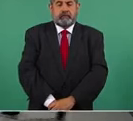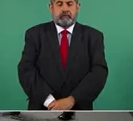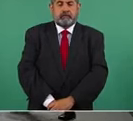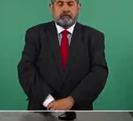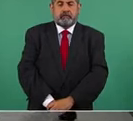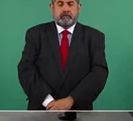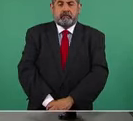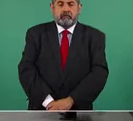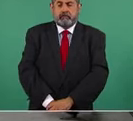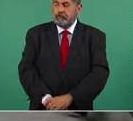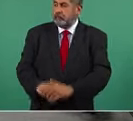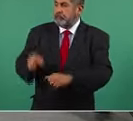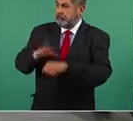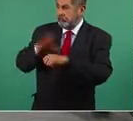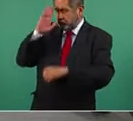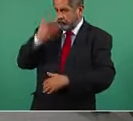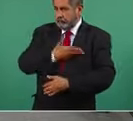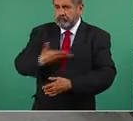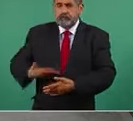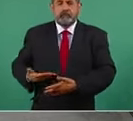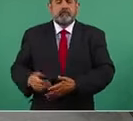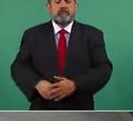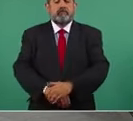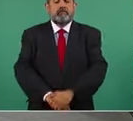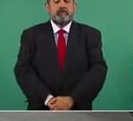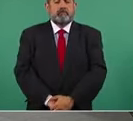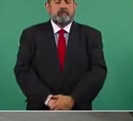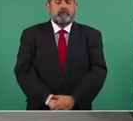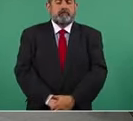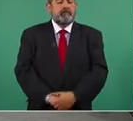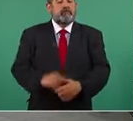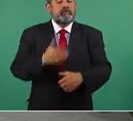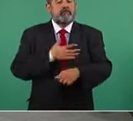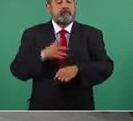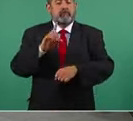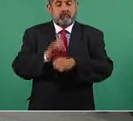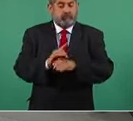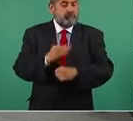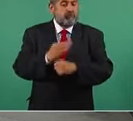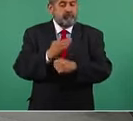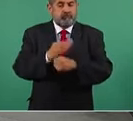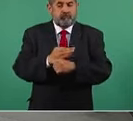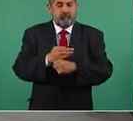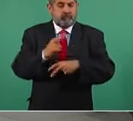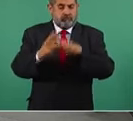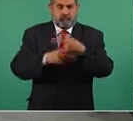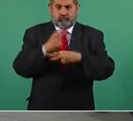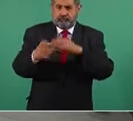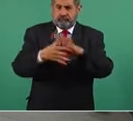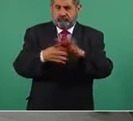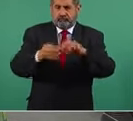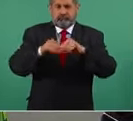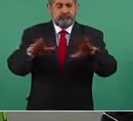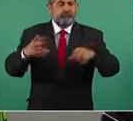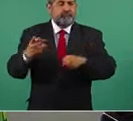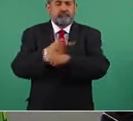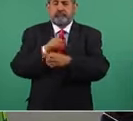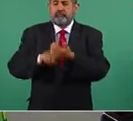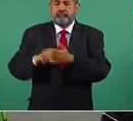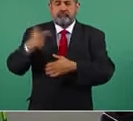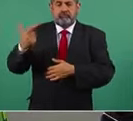Gracias. Con su permiso, señor presidente. Muy buenos días. Voy a permitir dar el avance de la Guardia